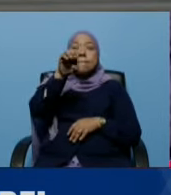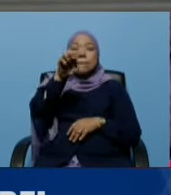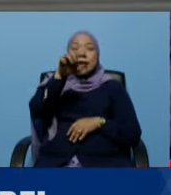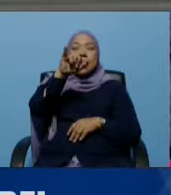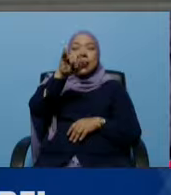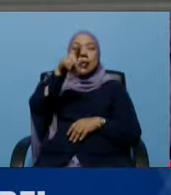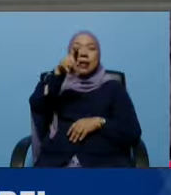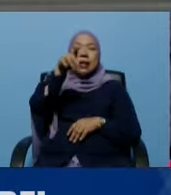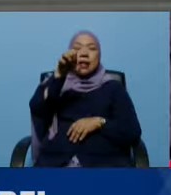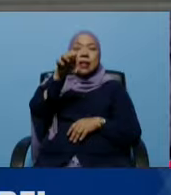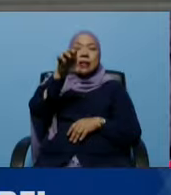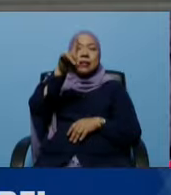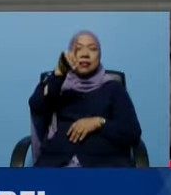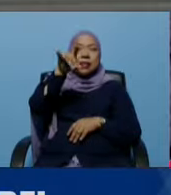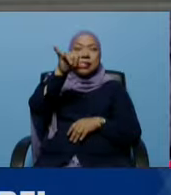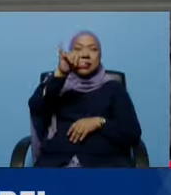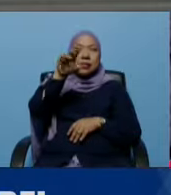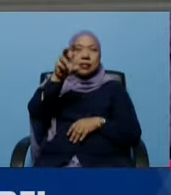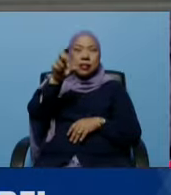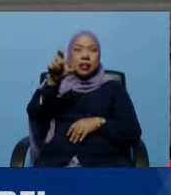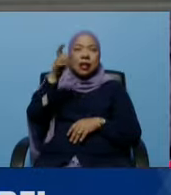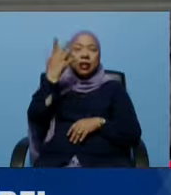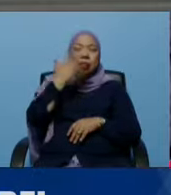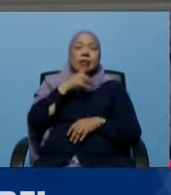Melquisedeque Vieira.